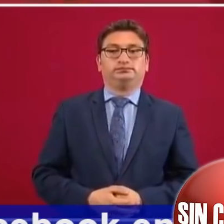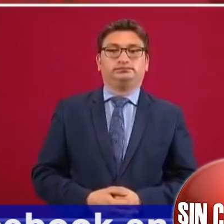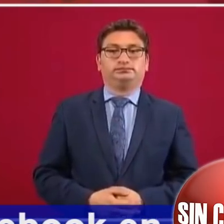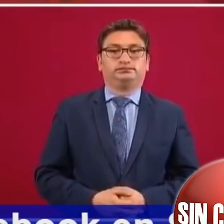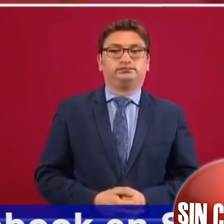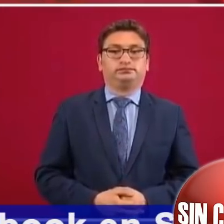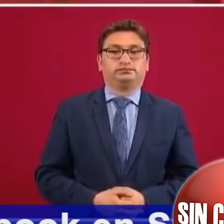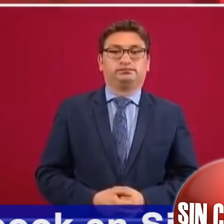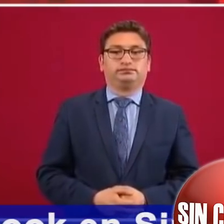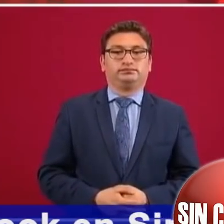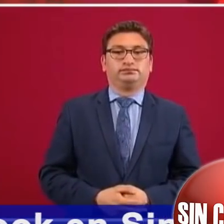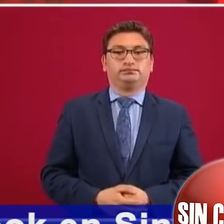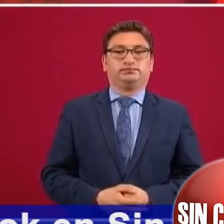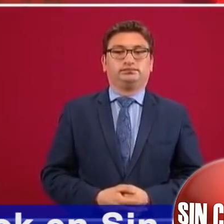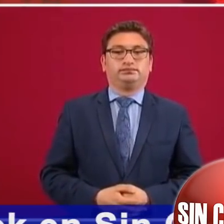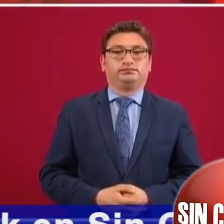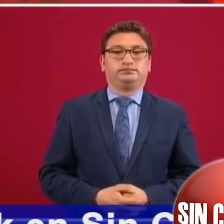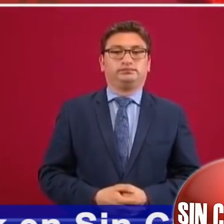con